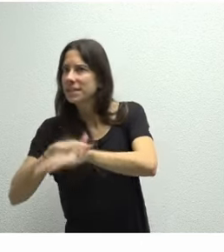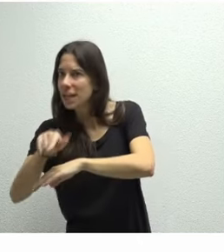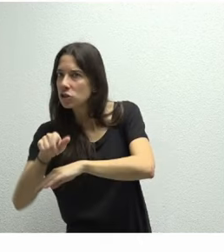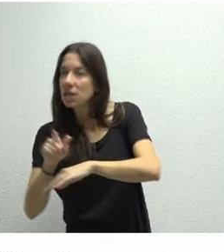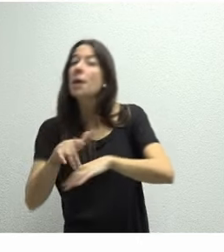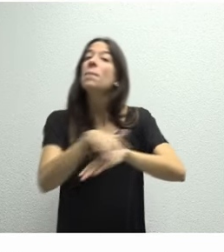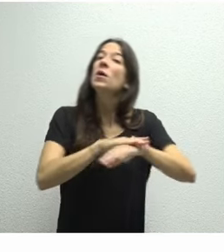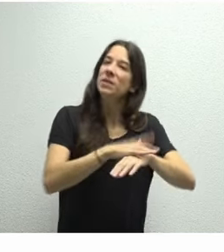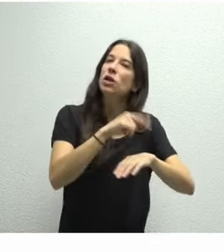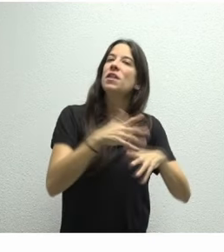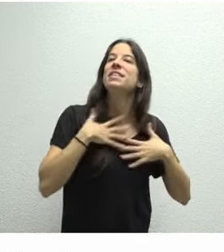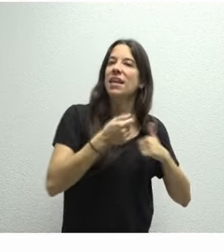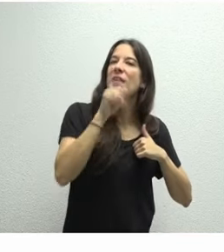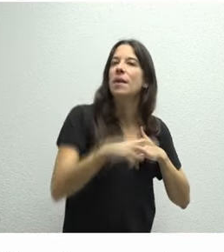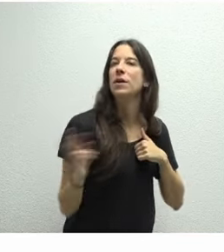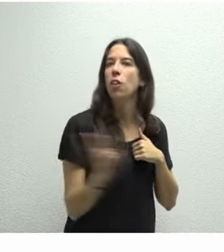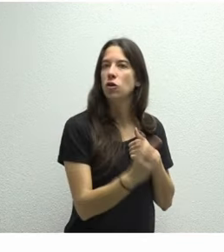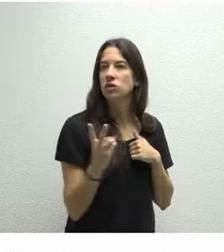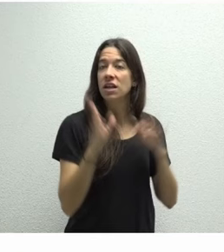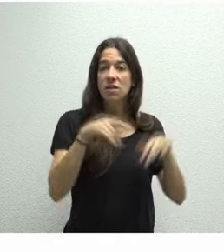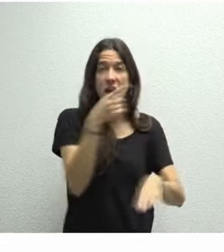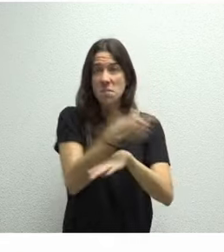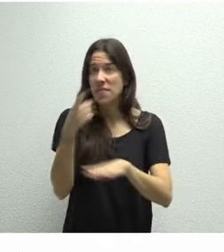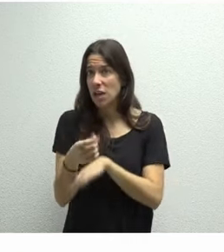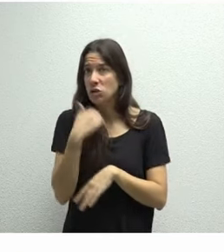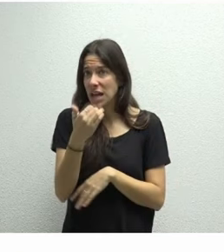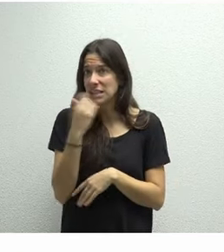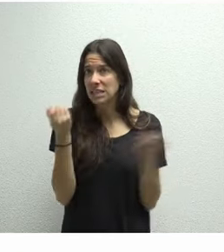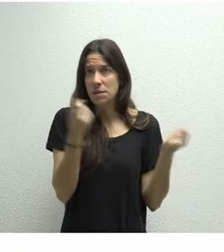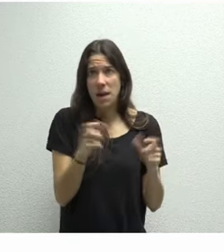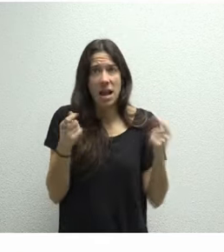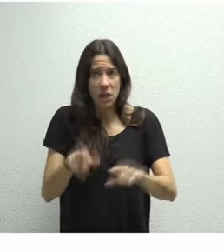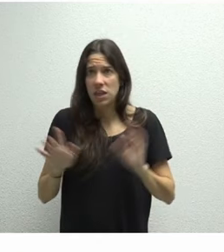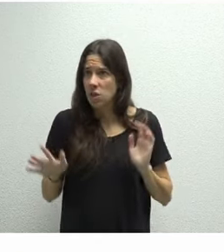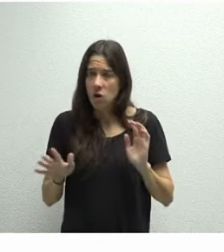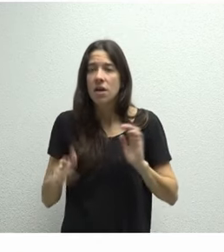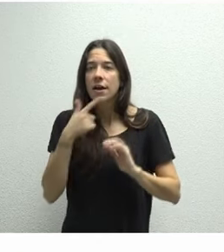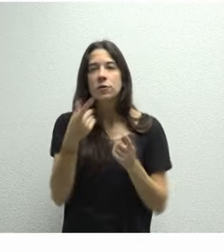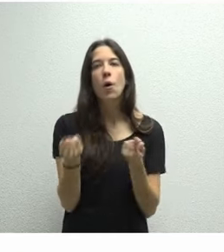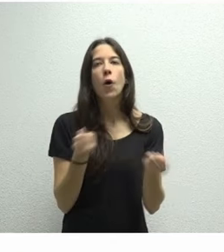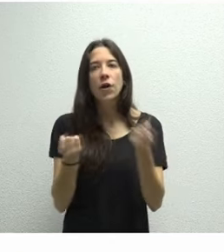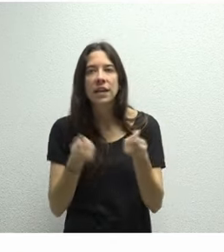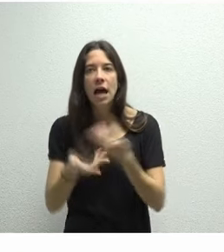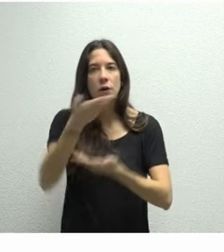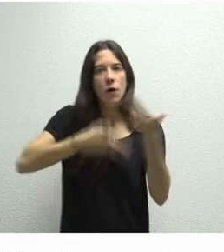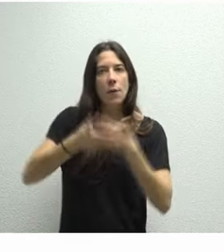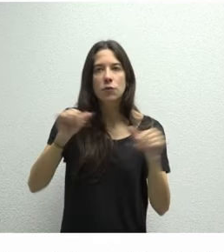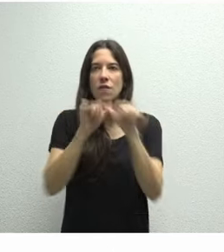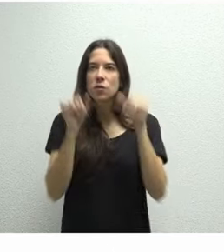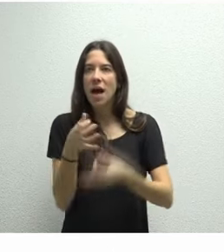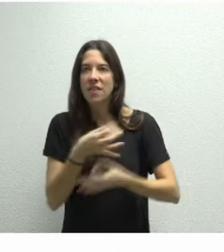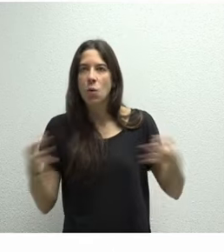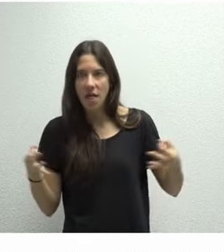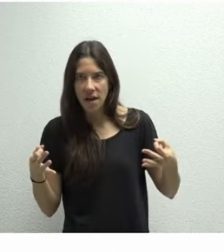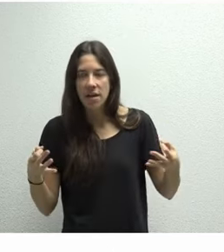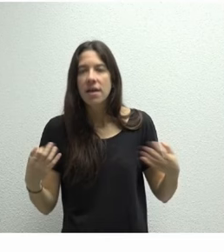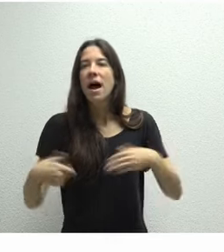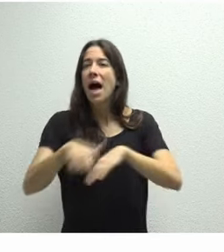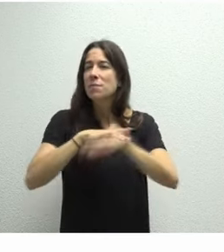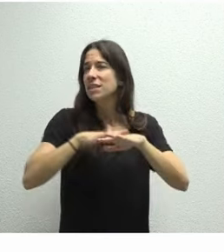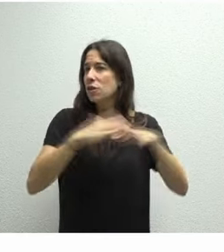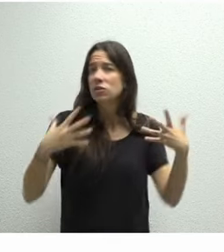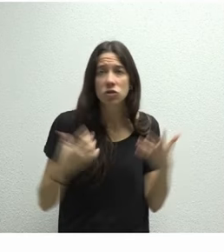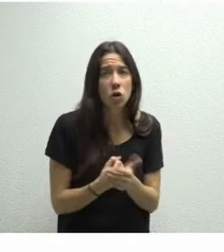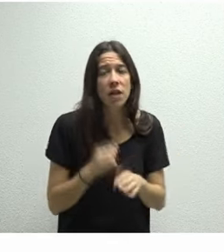los mandatos son prácticamente similares es decir coordínate colaboren de forma adecuada todas las administraciones a